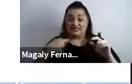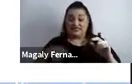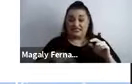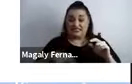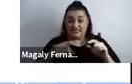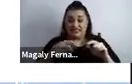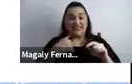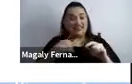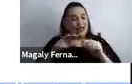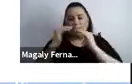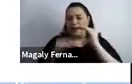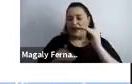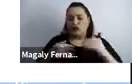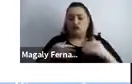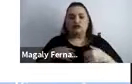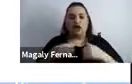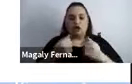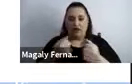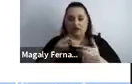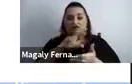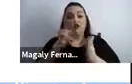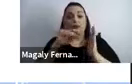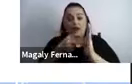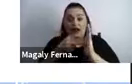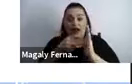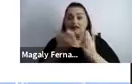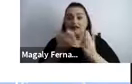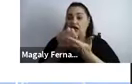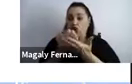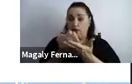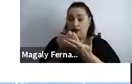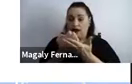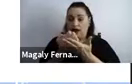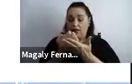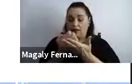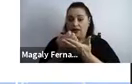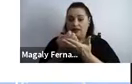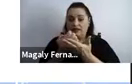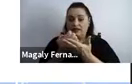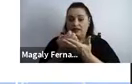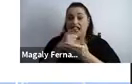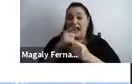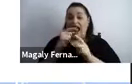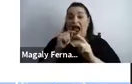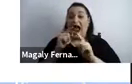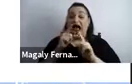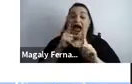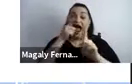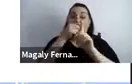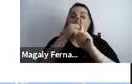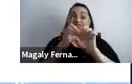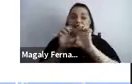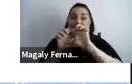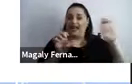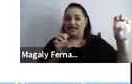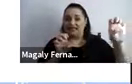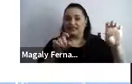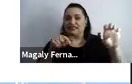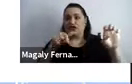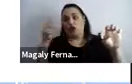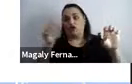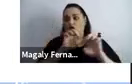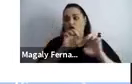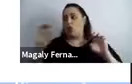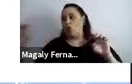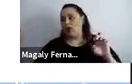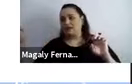al menos saludables y replicables económicamente. Curiosamente están hacia el este, mientras están hacia el oeste en